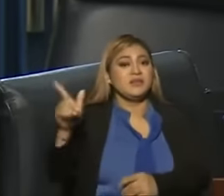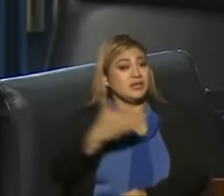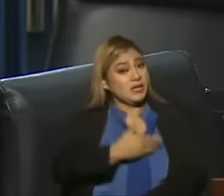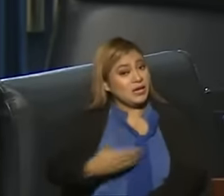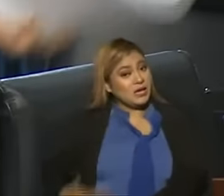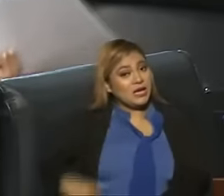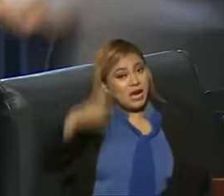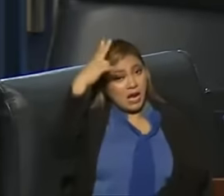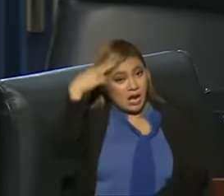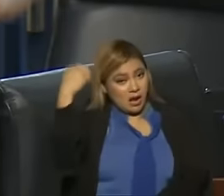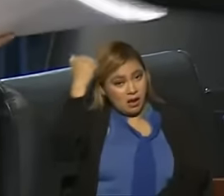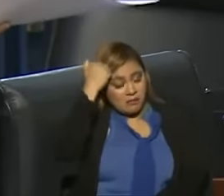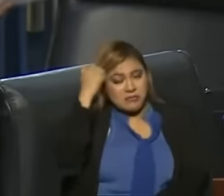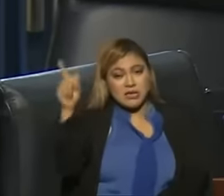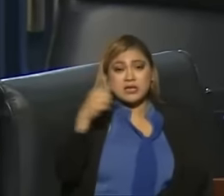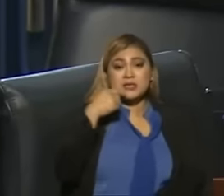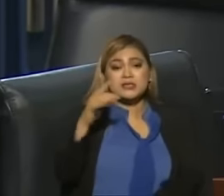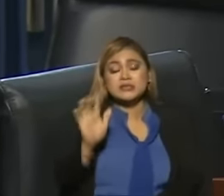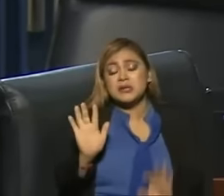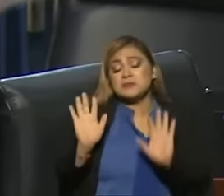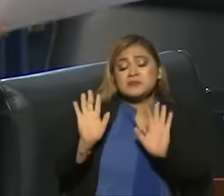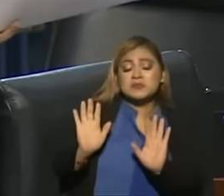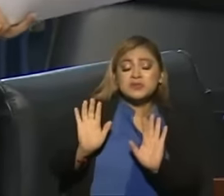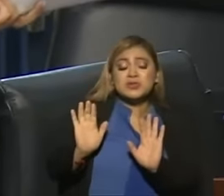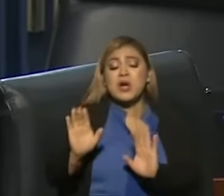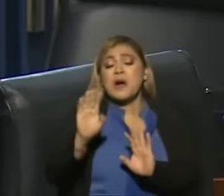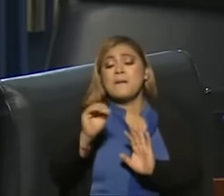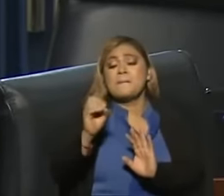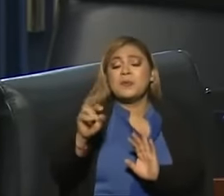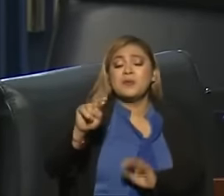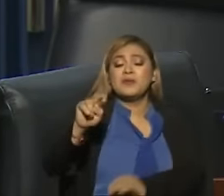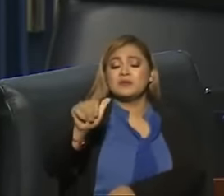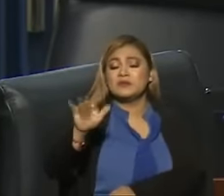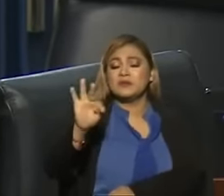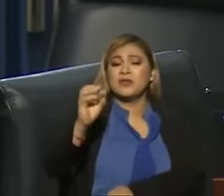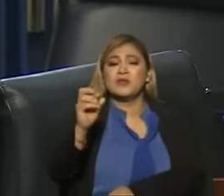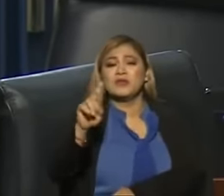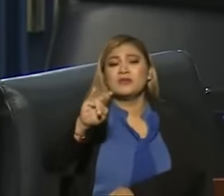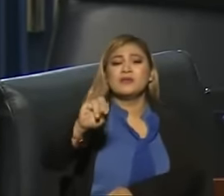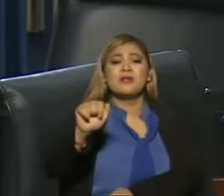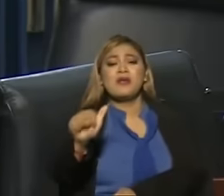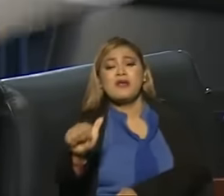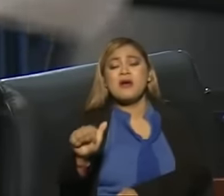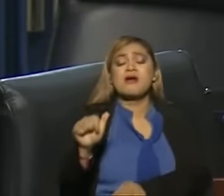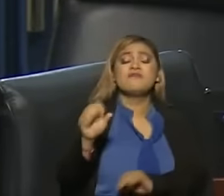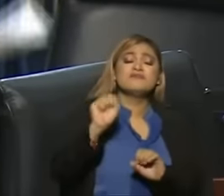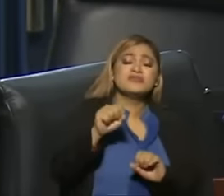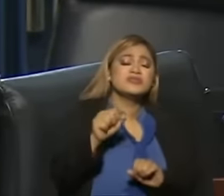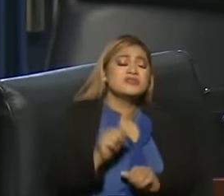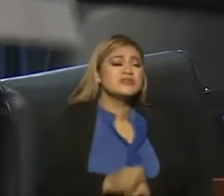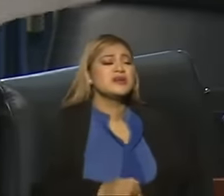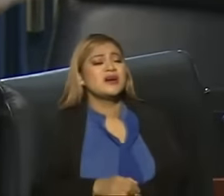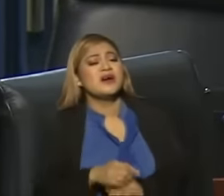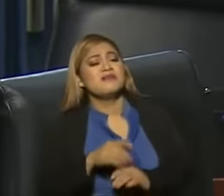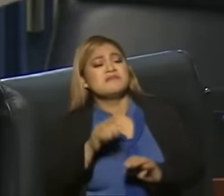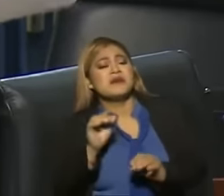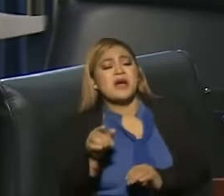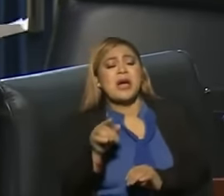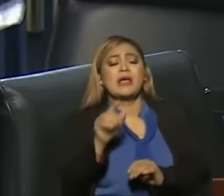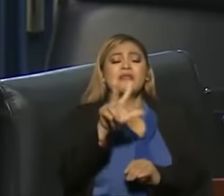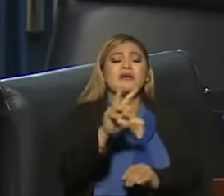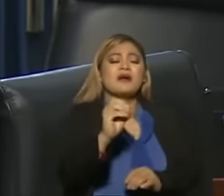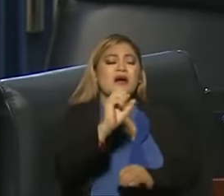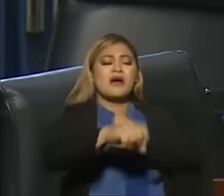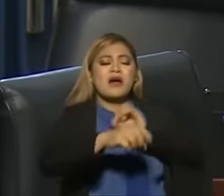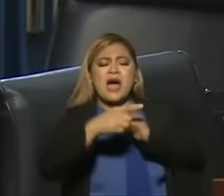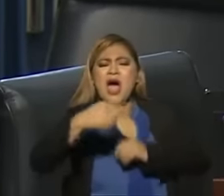declaraste que iba a haber moratoria de cielo abierto encerrando brecha. Pacto Bicentenario, 30 de